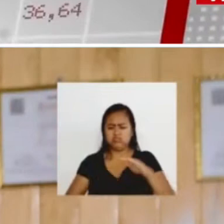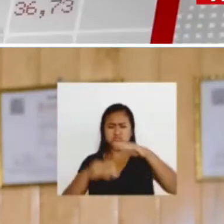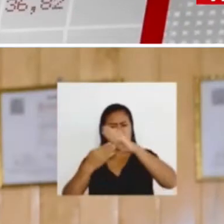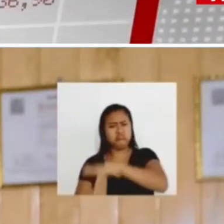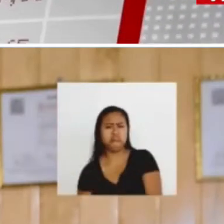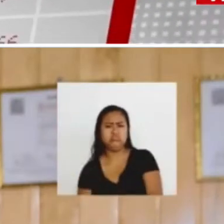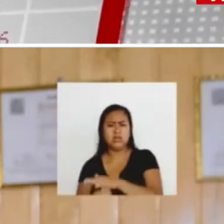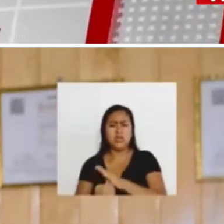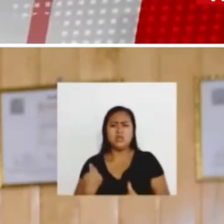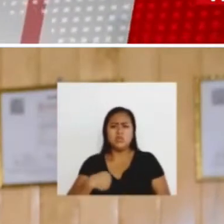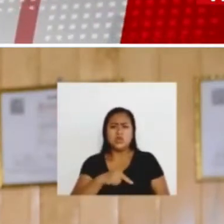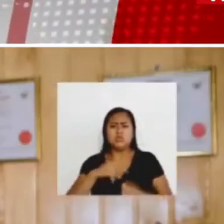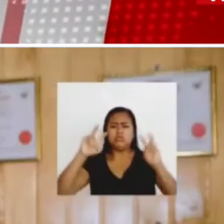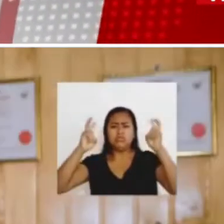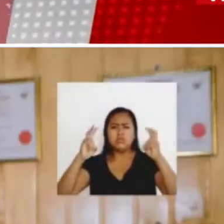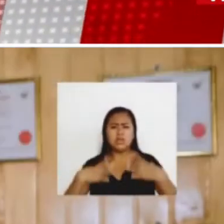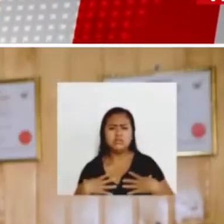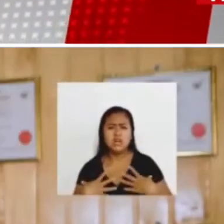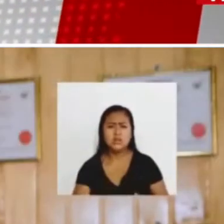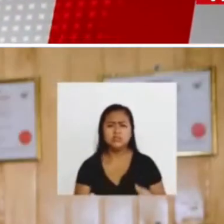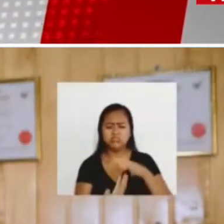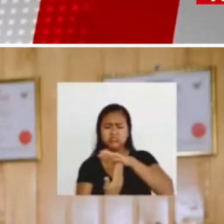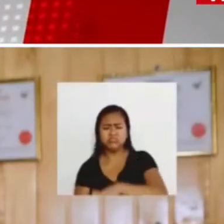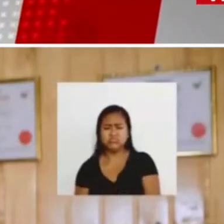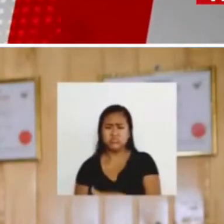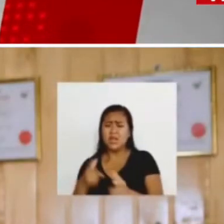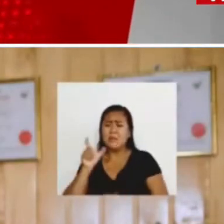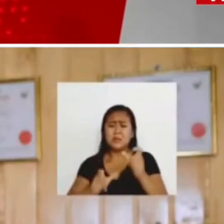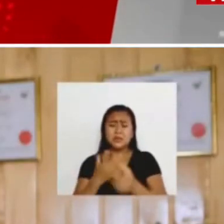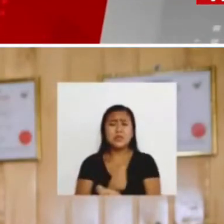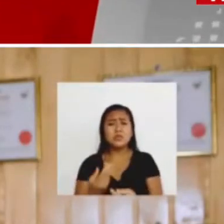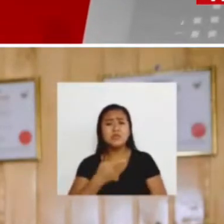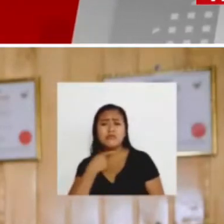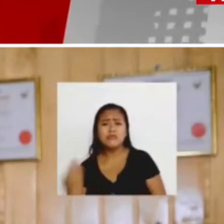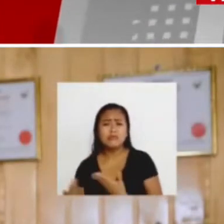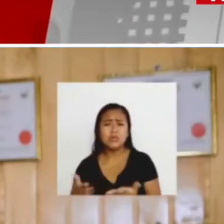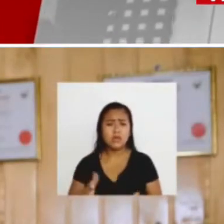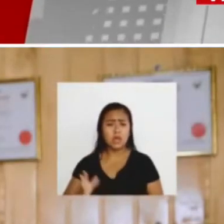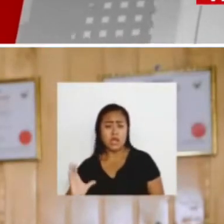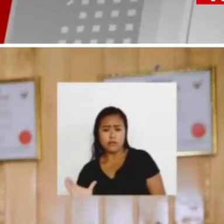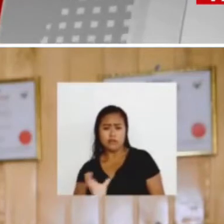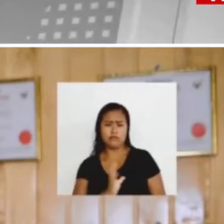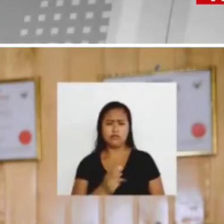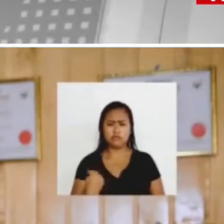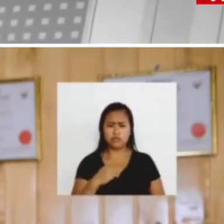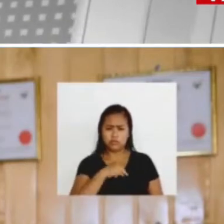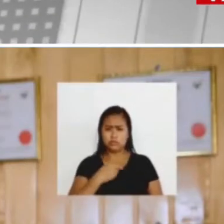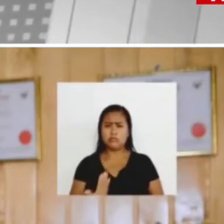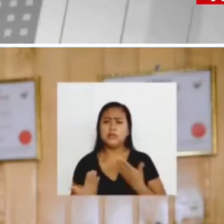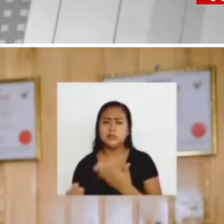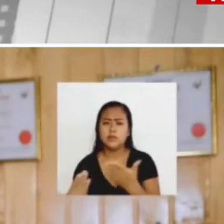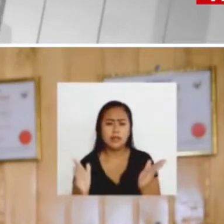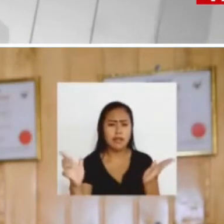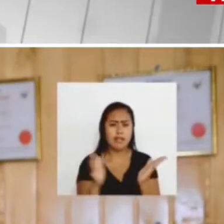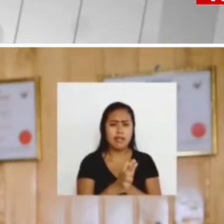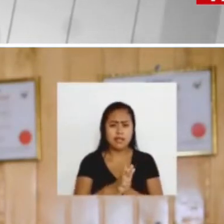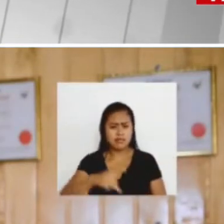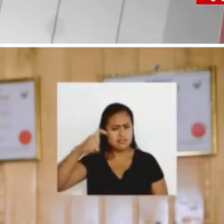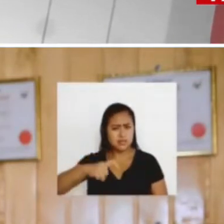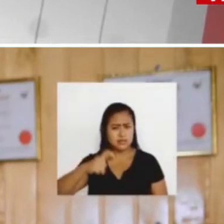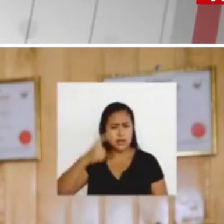fotografía del momento, sino es un psicosocial del momento. Y más aún en Lima, todos sabemos ya que